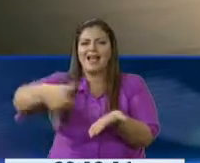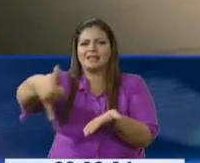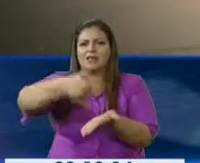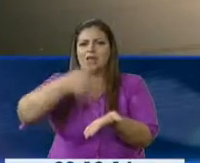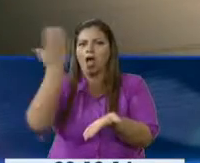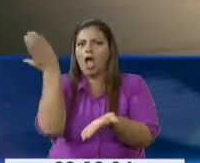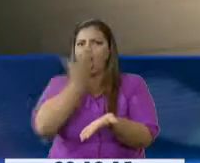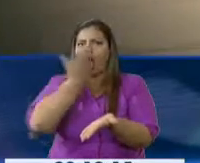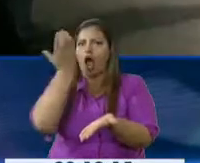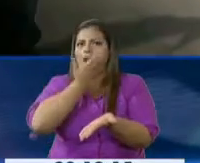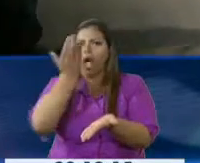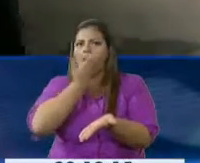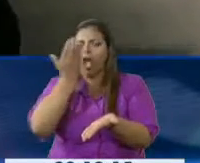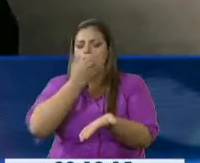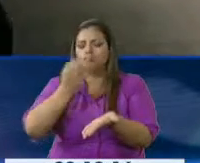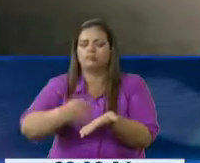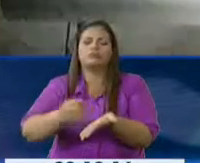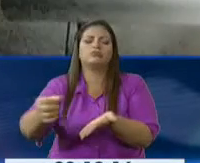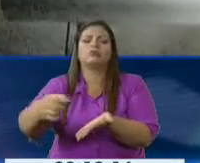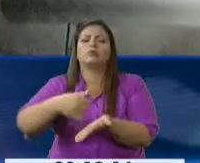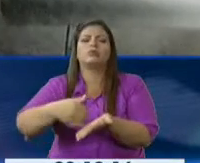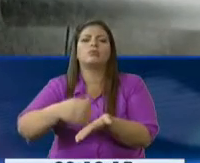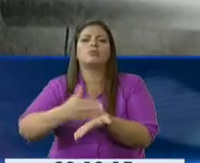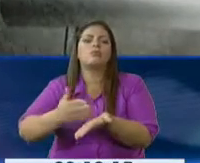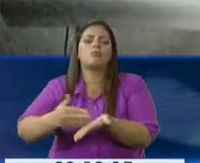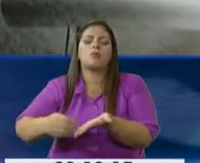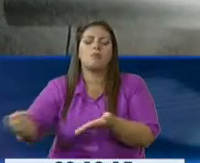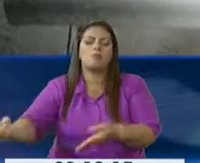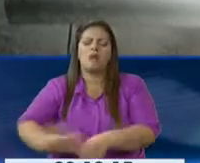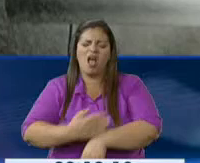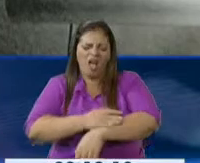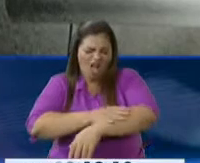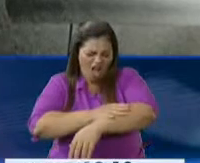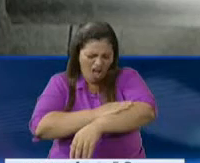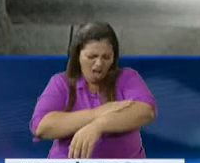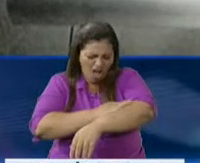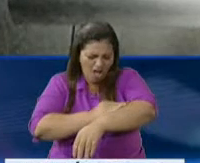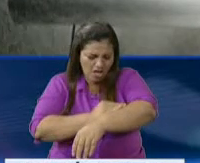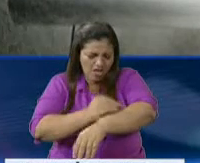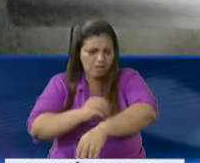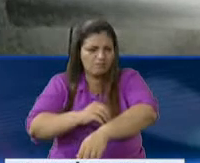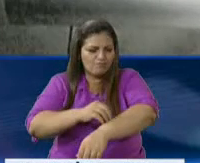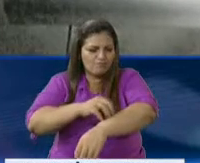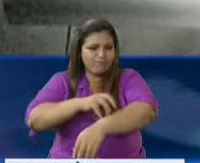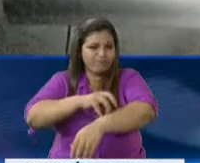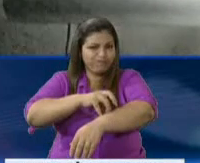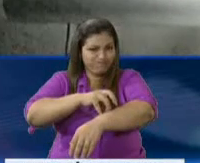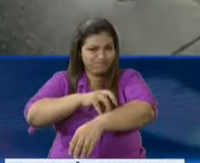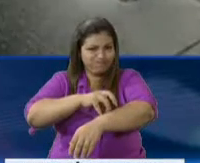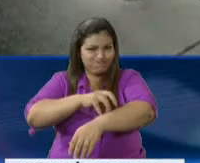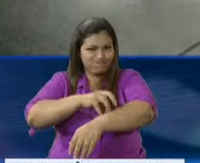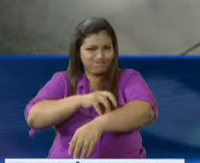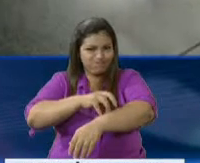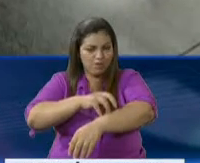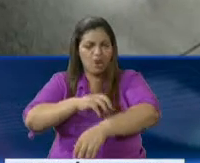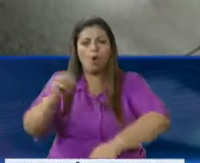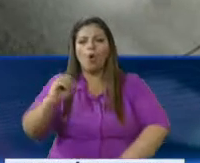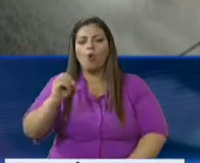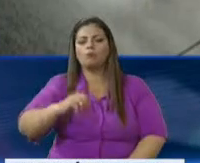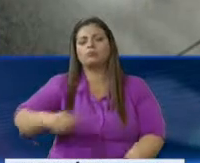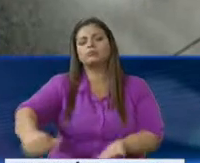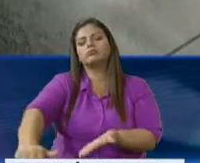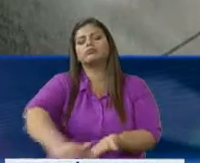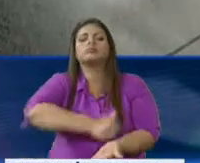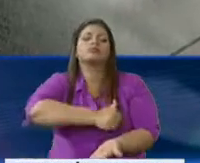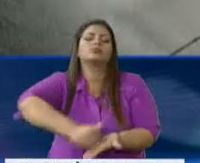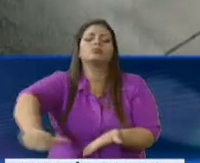una plancha, que un agua caliente, algo así. Cualquier factor, agua caliente o por contacto, que es una plancha. Correcto, una plancha. O